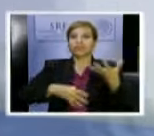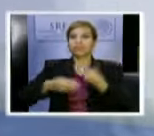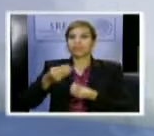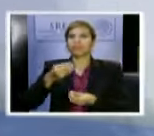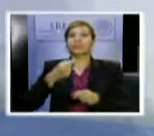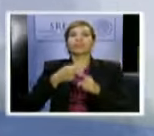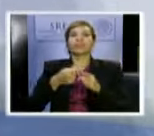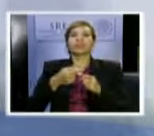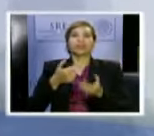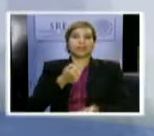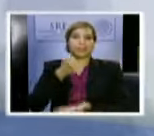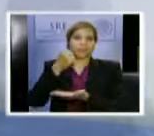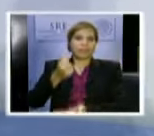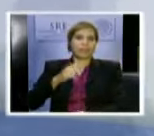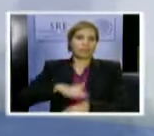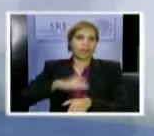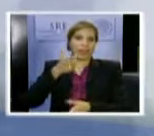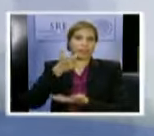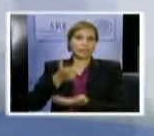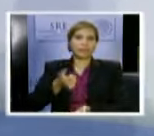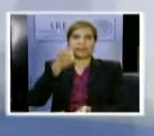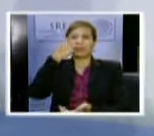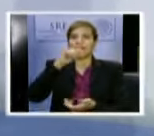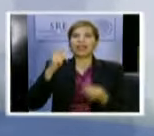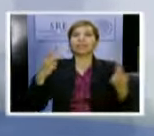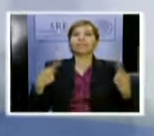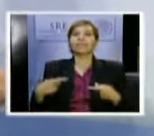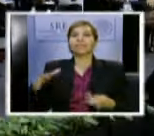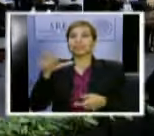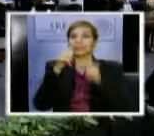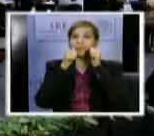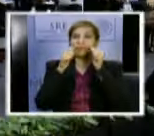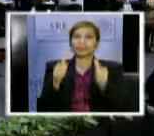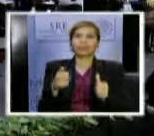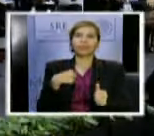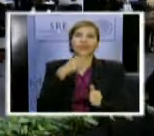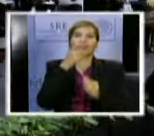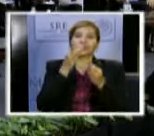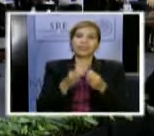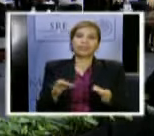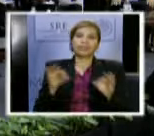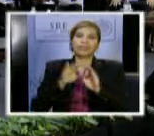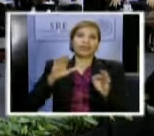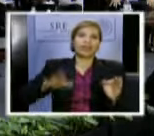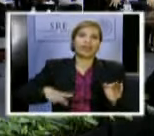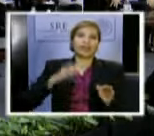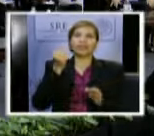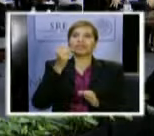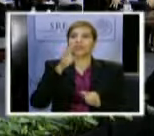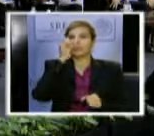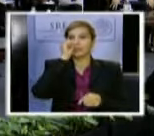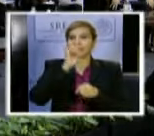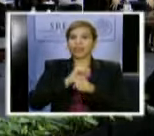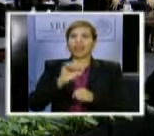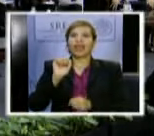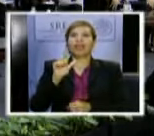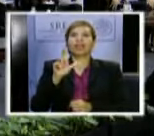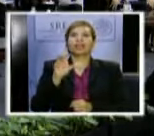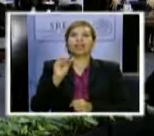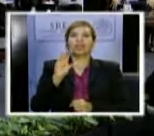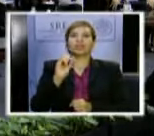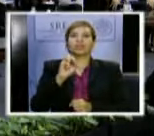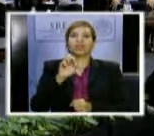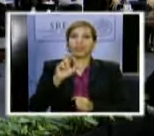de invertir mucho más en nuestro capital humano. Subrayo lo dicho por el subsecretario Alcocer hace